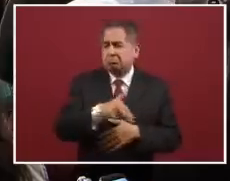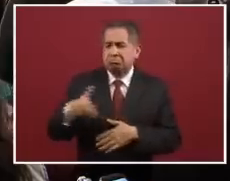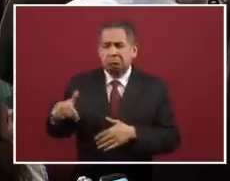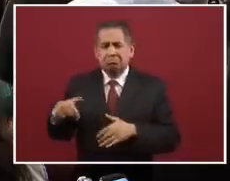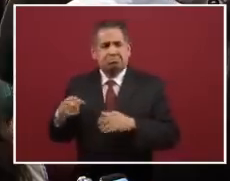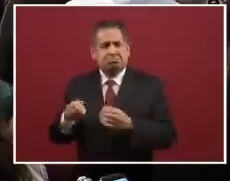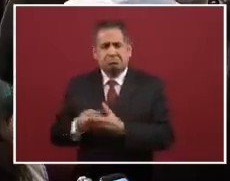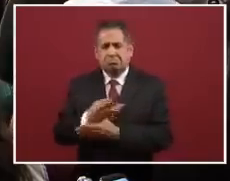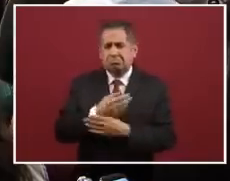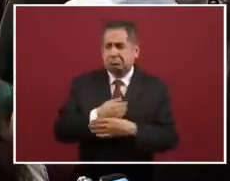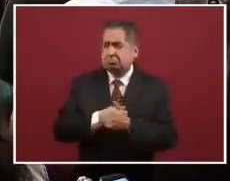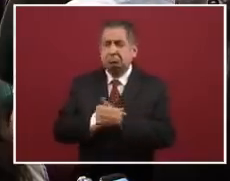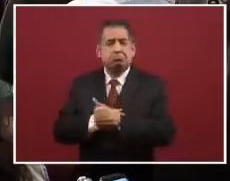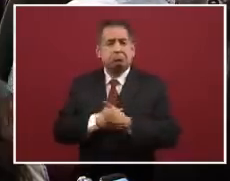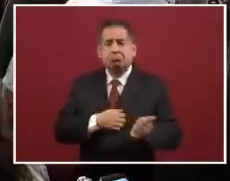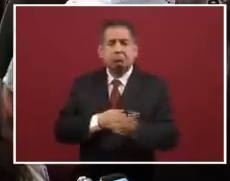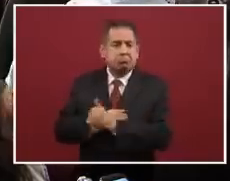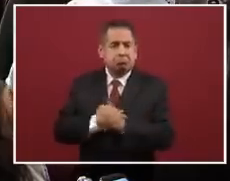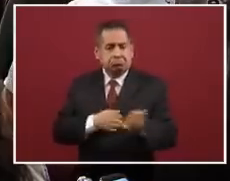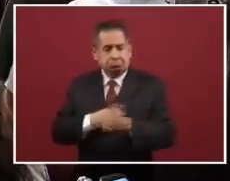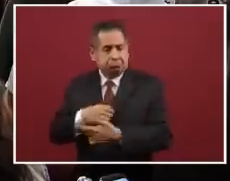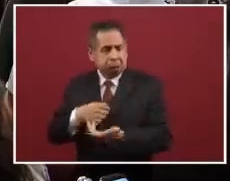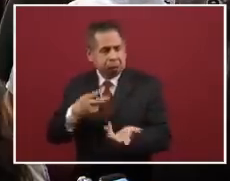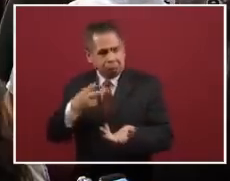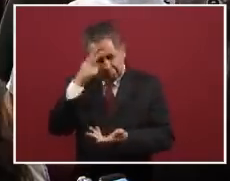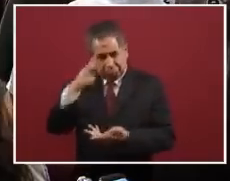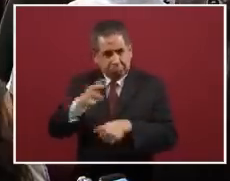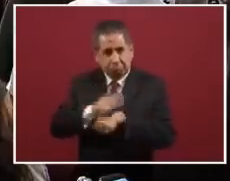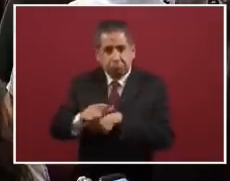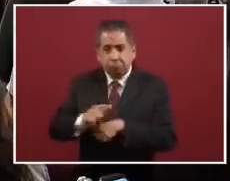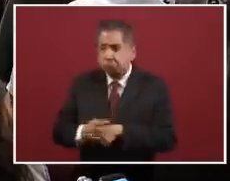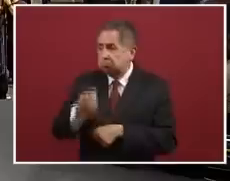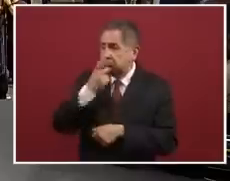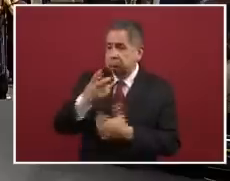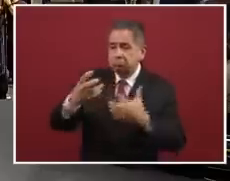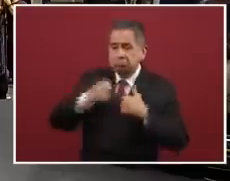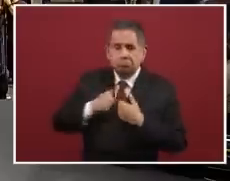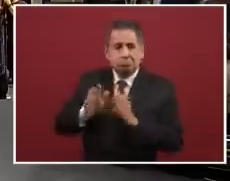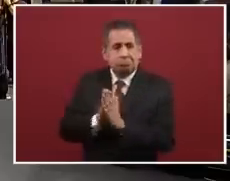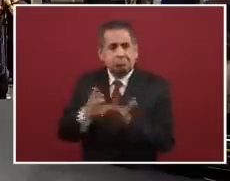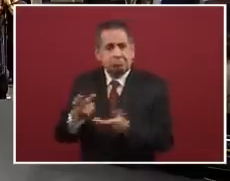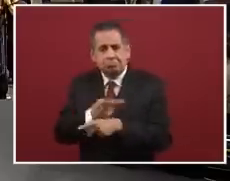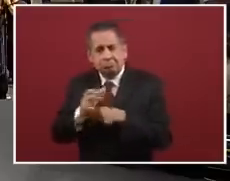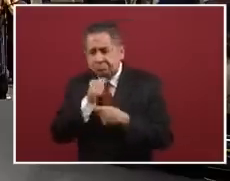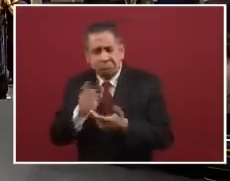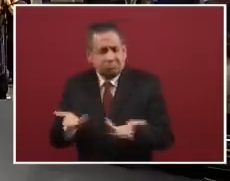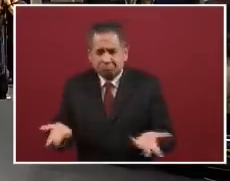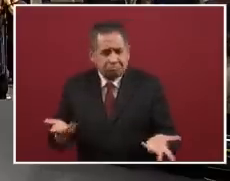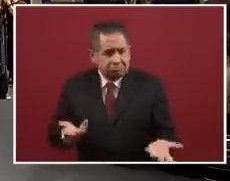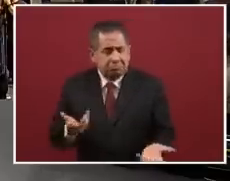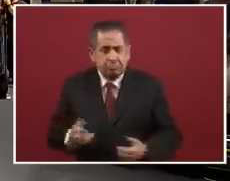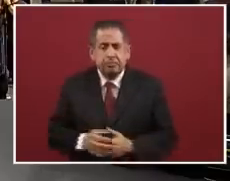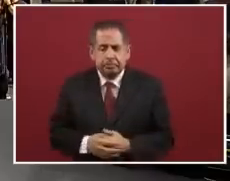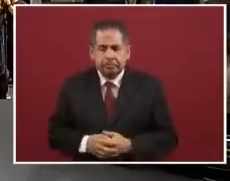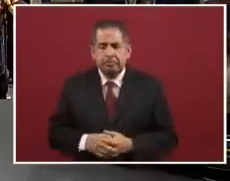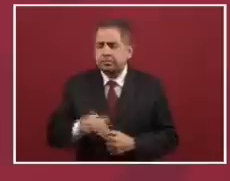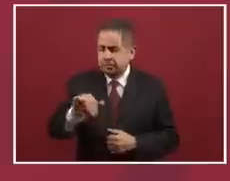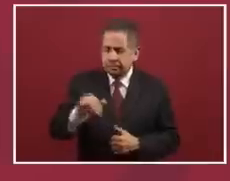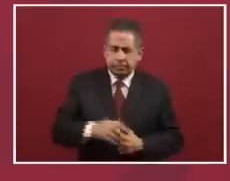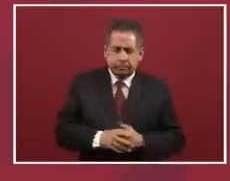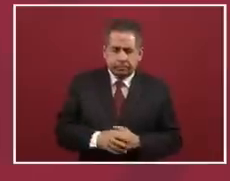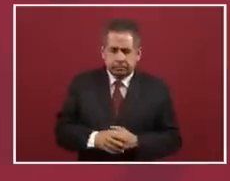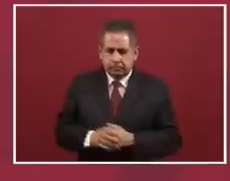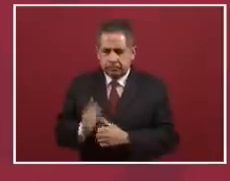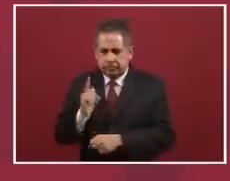yendo de Guatemala a México y a la vez sin que nadie pidiera documentos ni a nosotros sí. tampoco. Tenemos